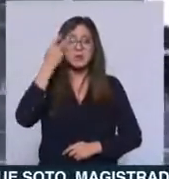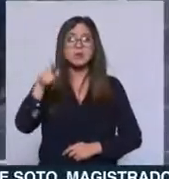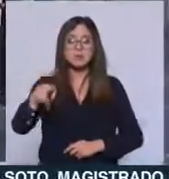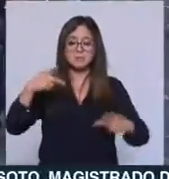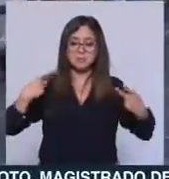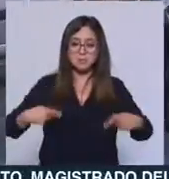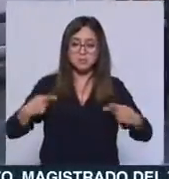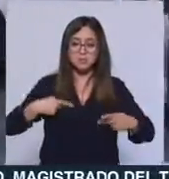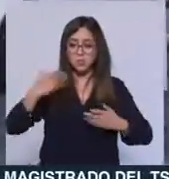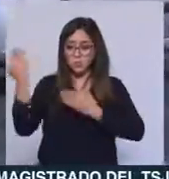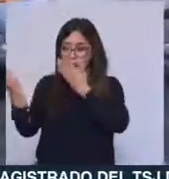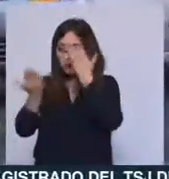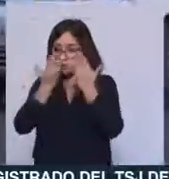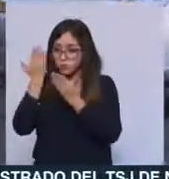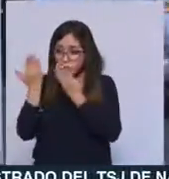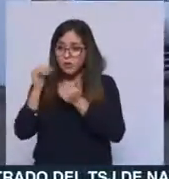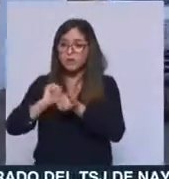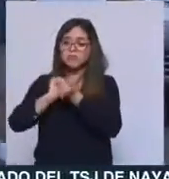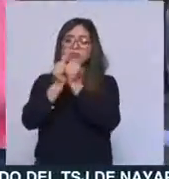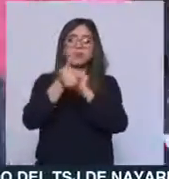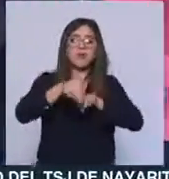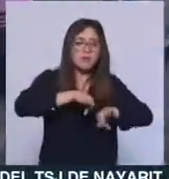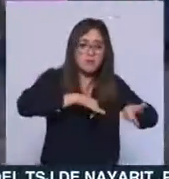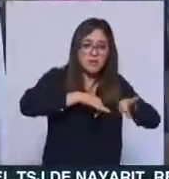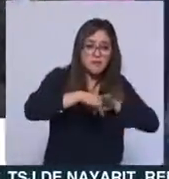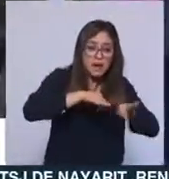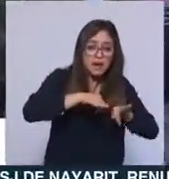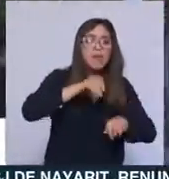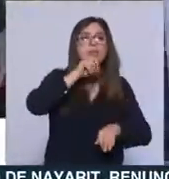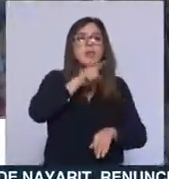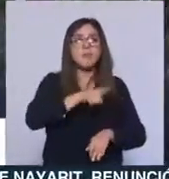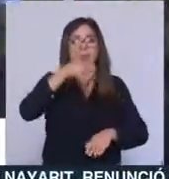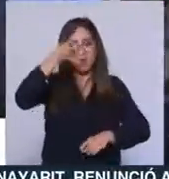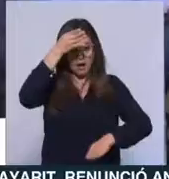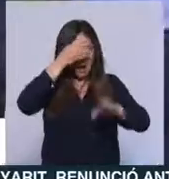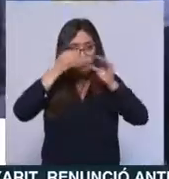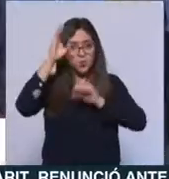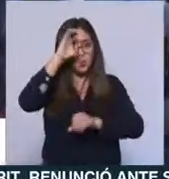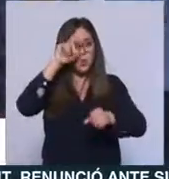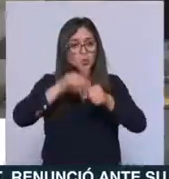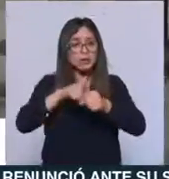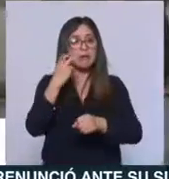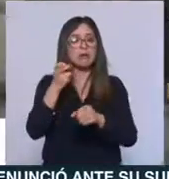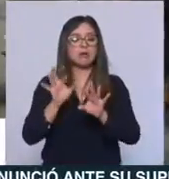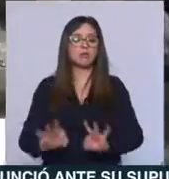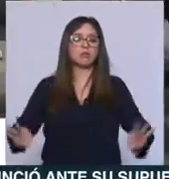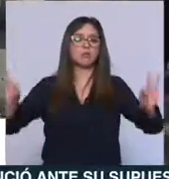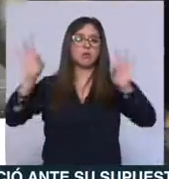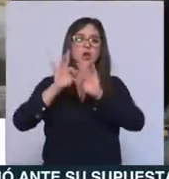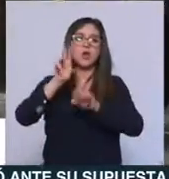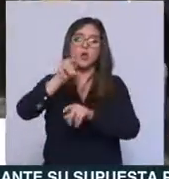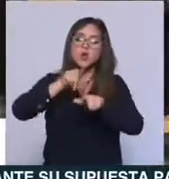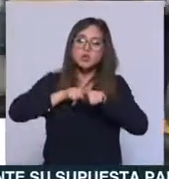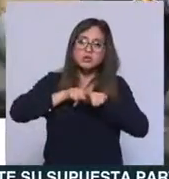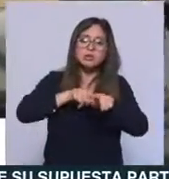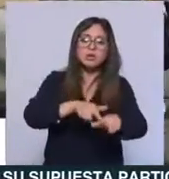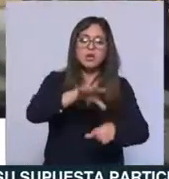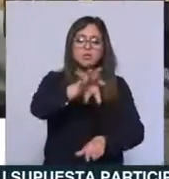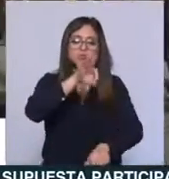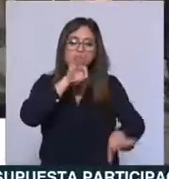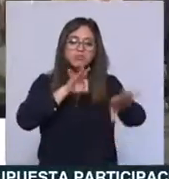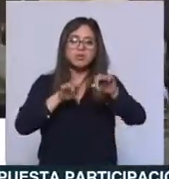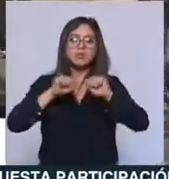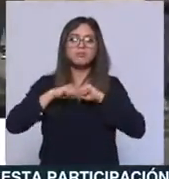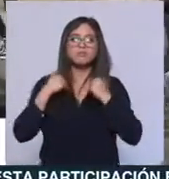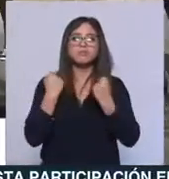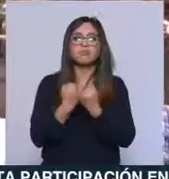de trabajar, de estudiar y de tener acceso a la cultura son acciones complementarias para evitar que sean reclutados